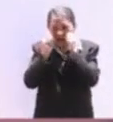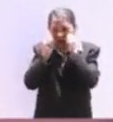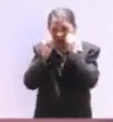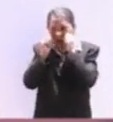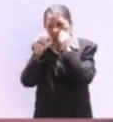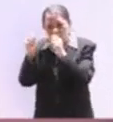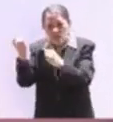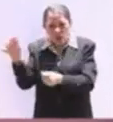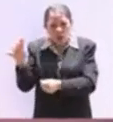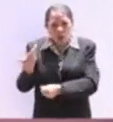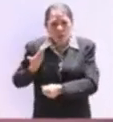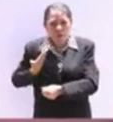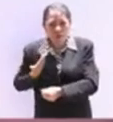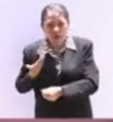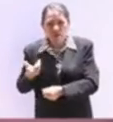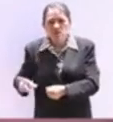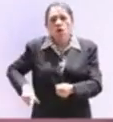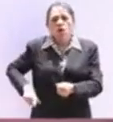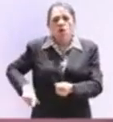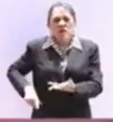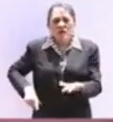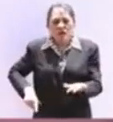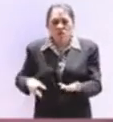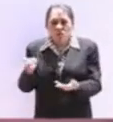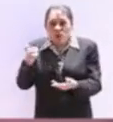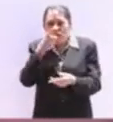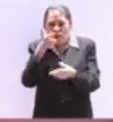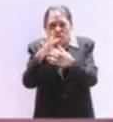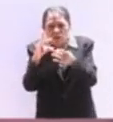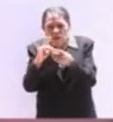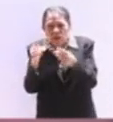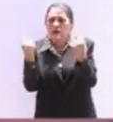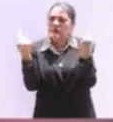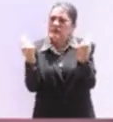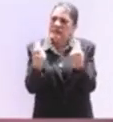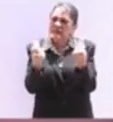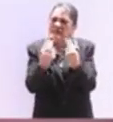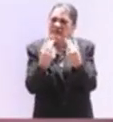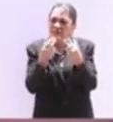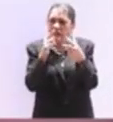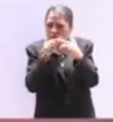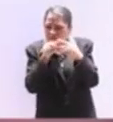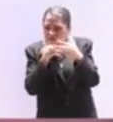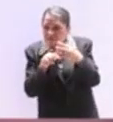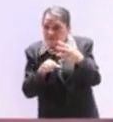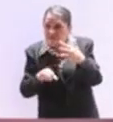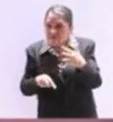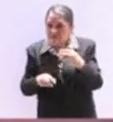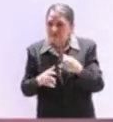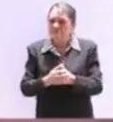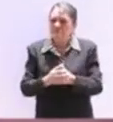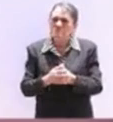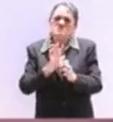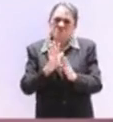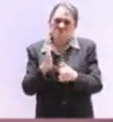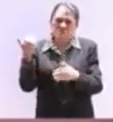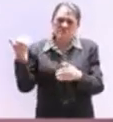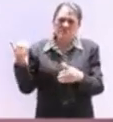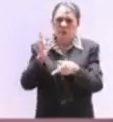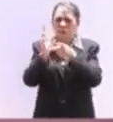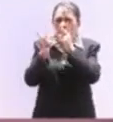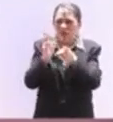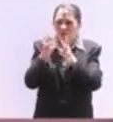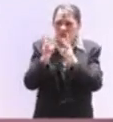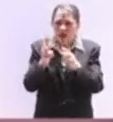gobernador, él, bueno, pues me planteaba la necesidad de que platicáramos sobre el fondo